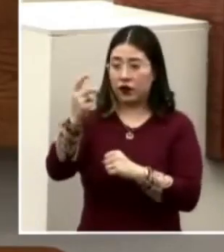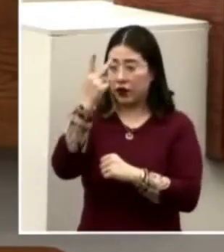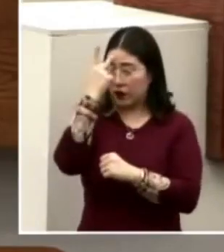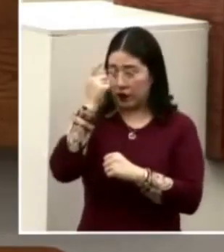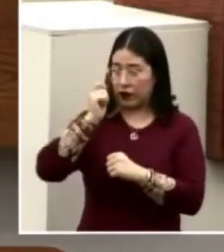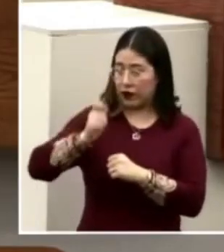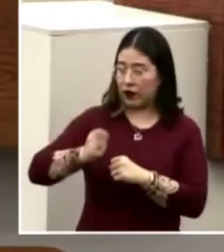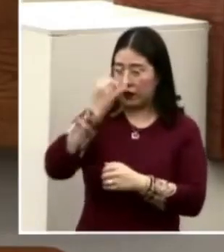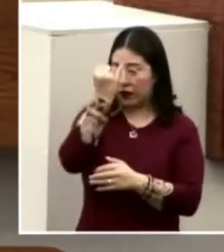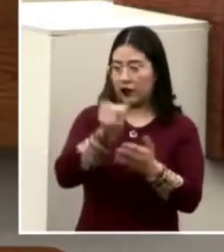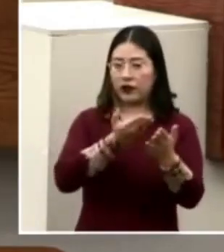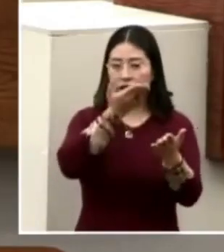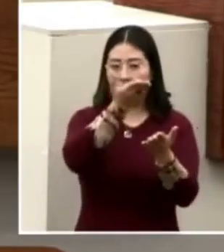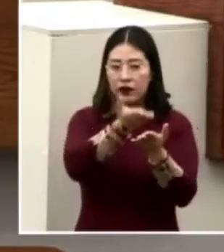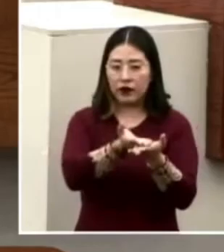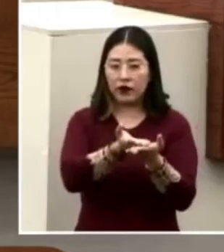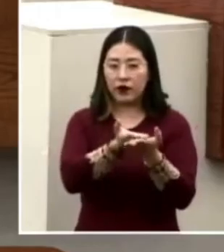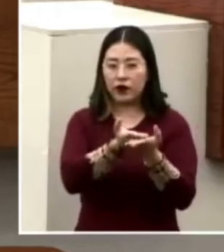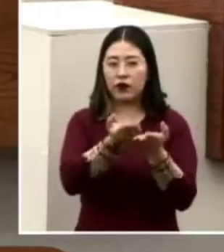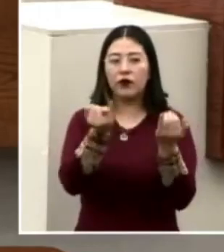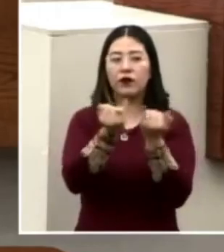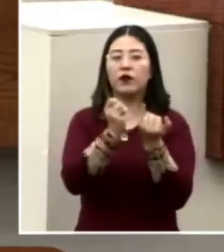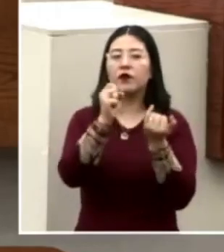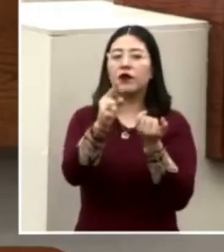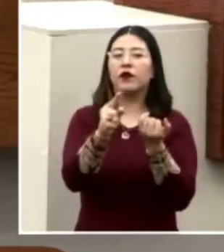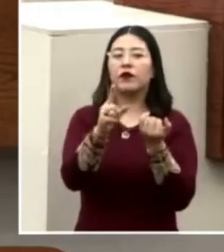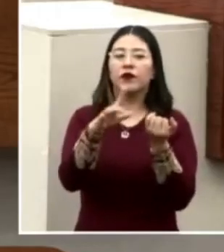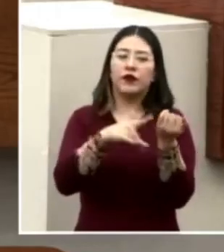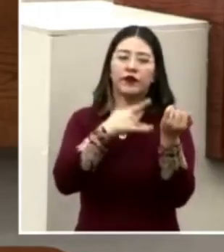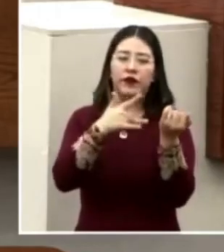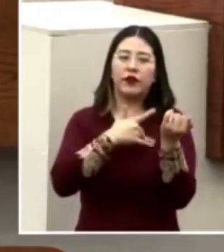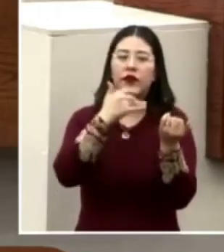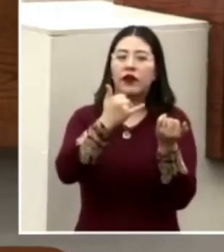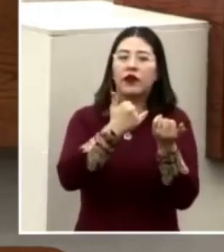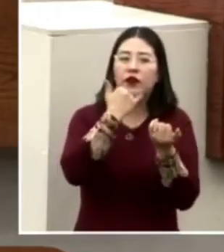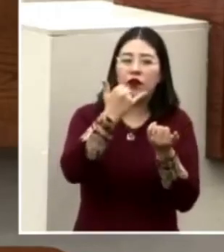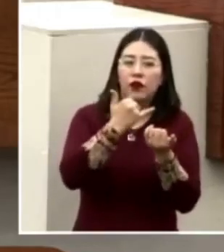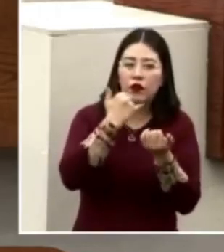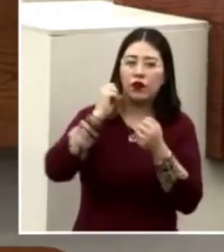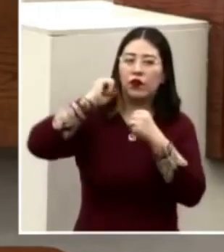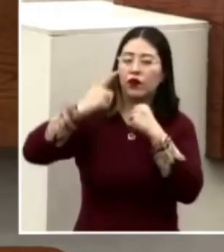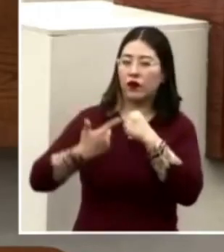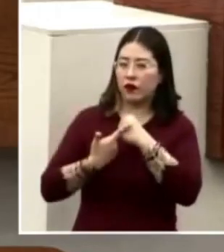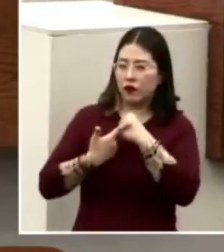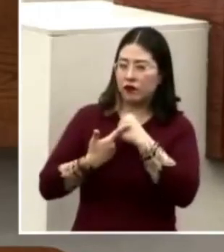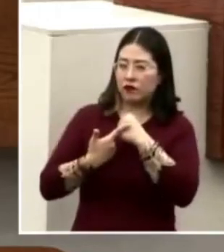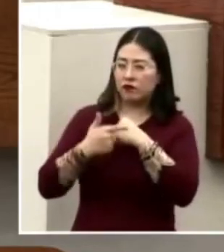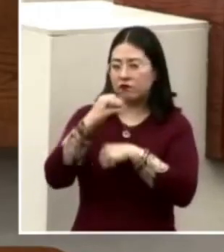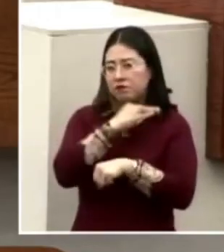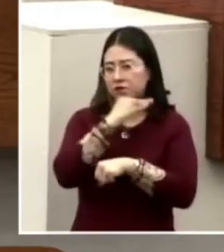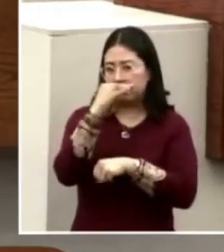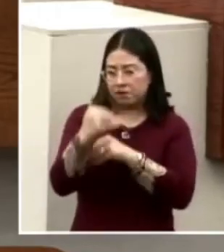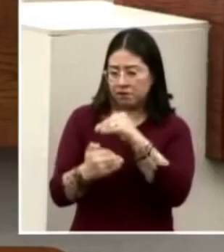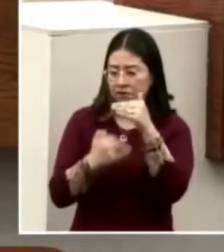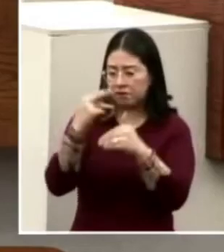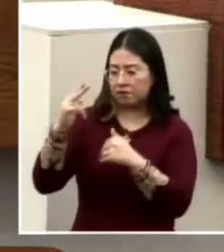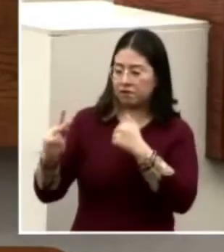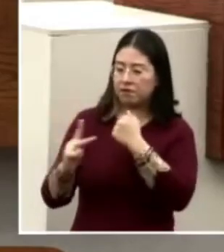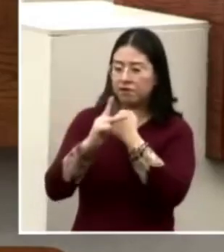iniciativa y erróneamente dicen o sostienen que es la militarización del